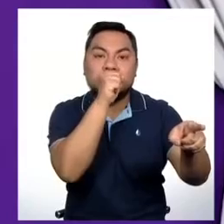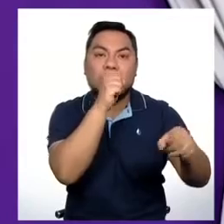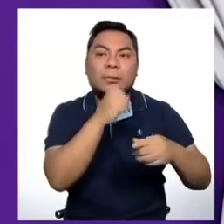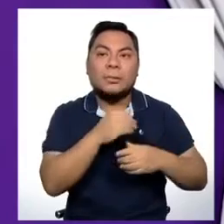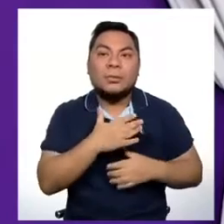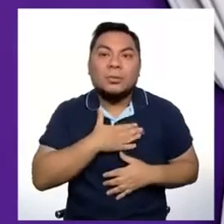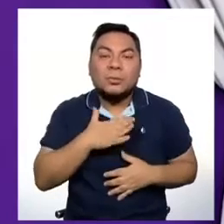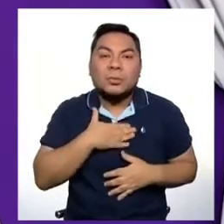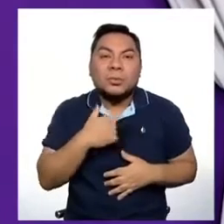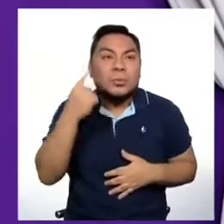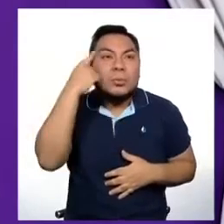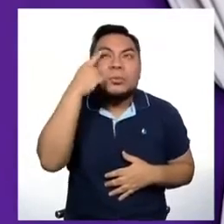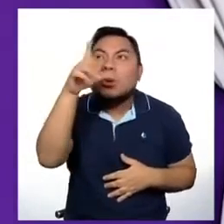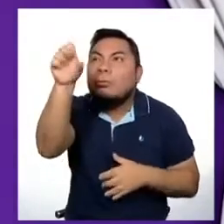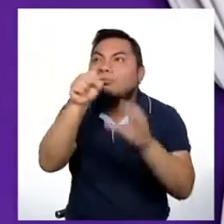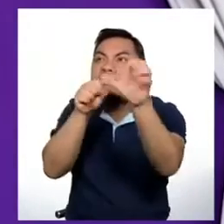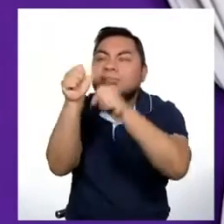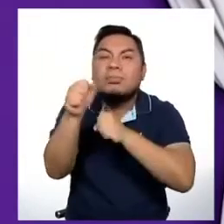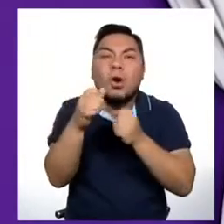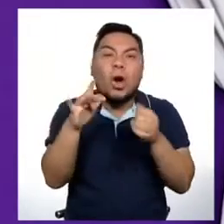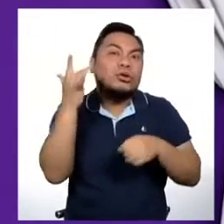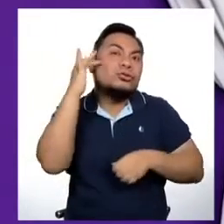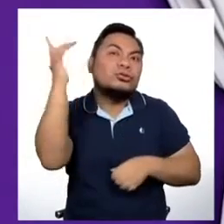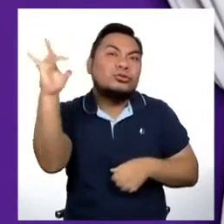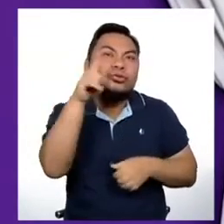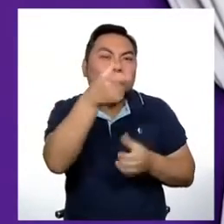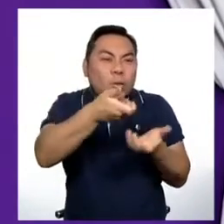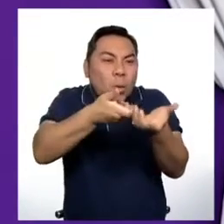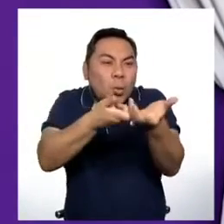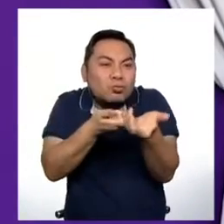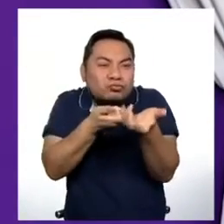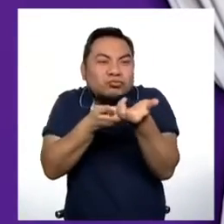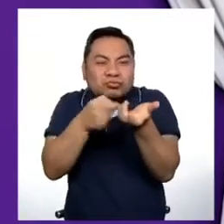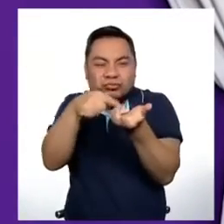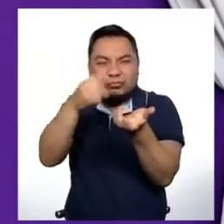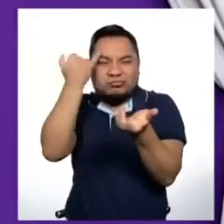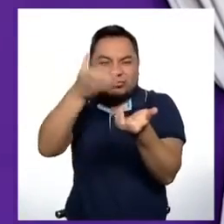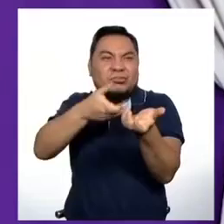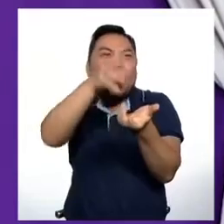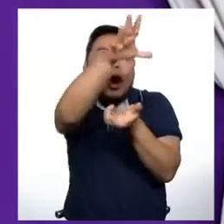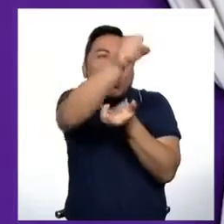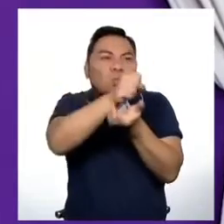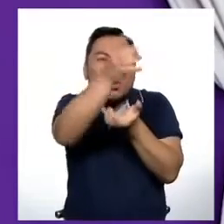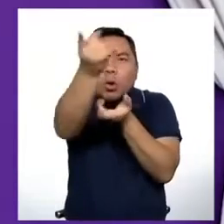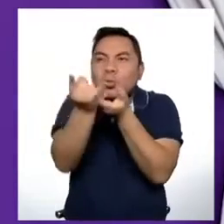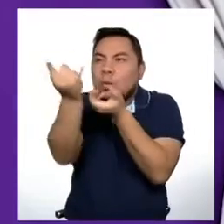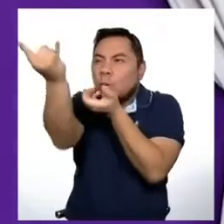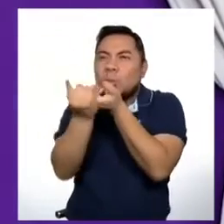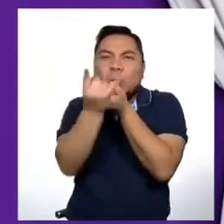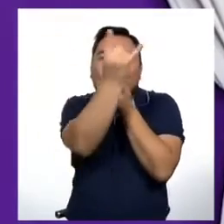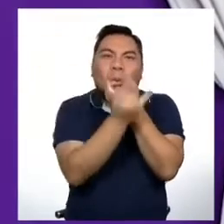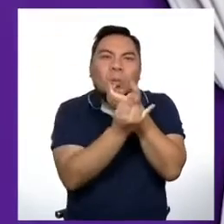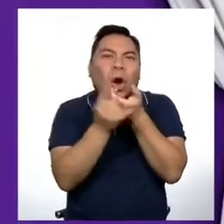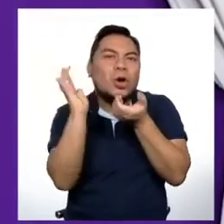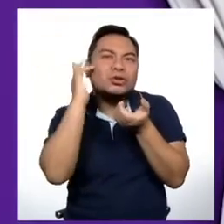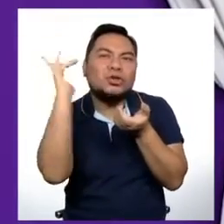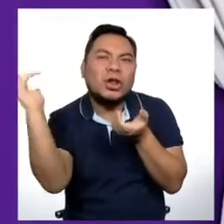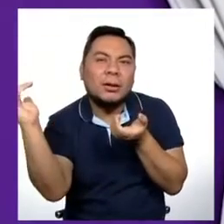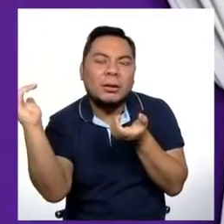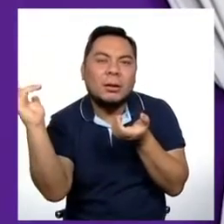Estoy atrapando sonidos con mi super extra chides multicapri atrapador de sonidos.